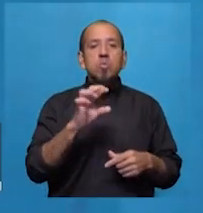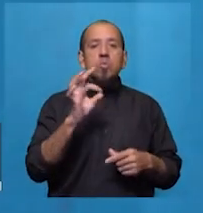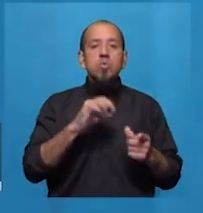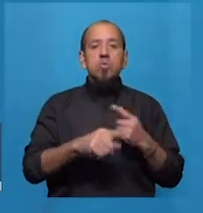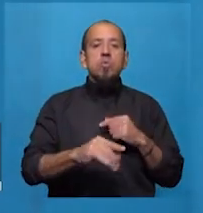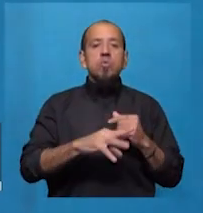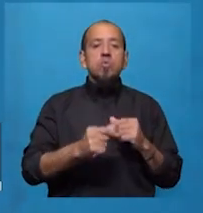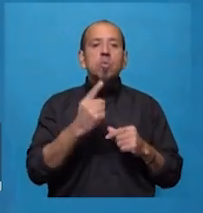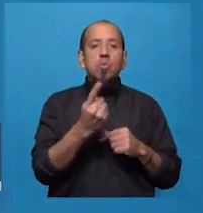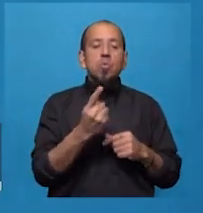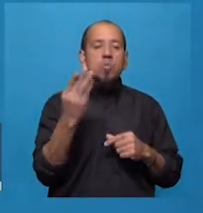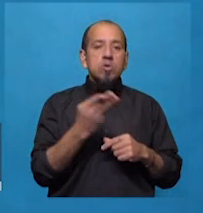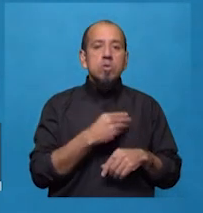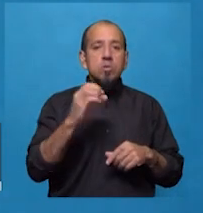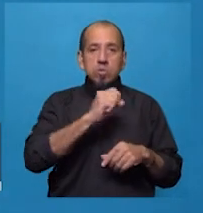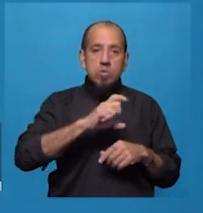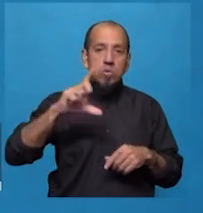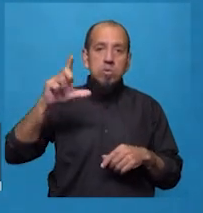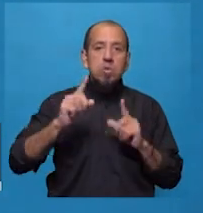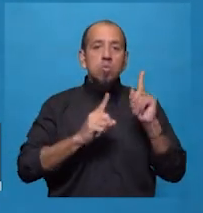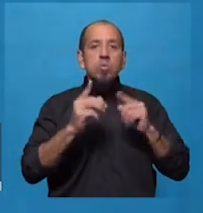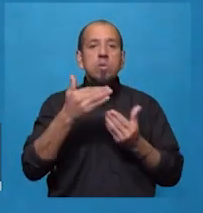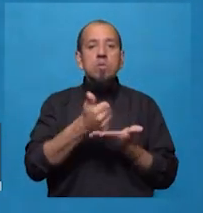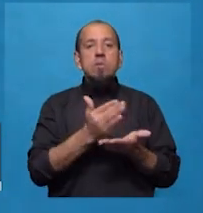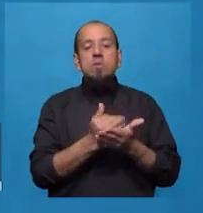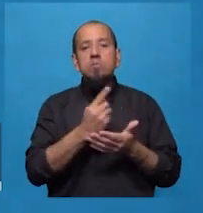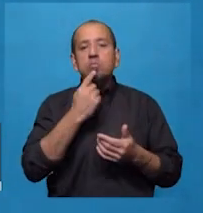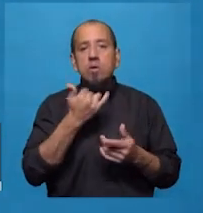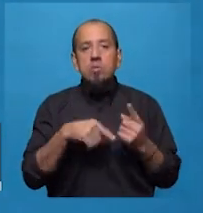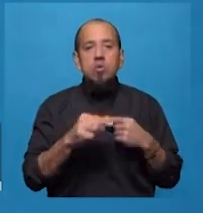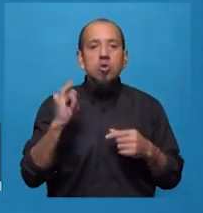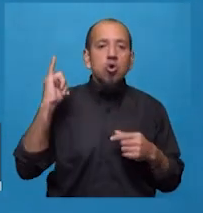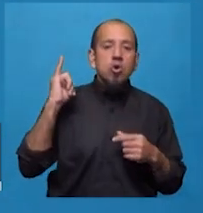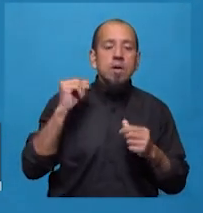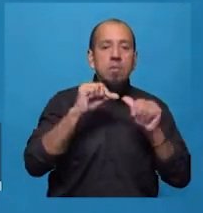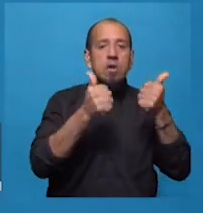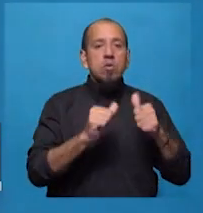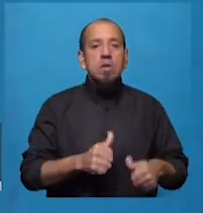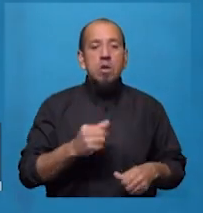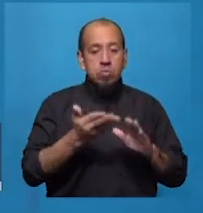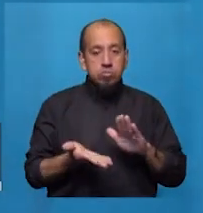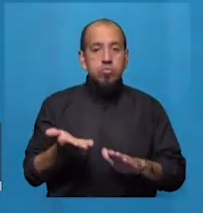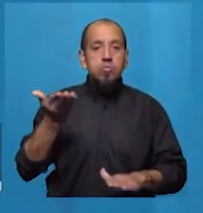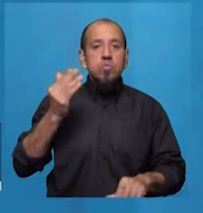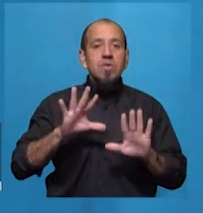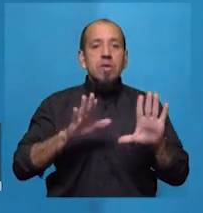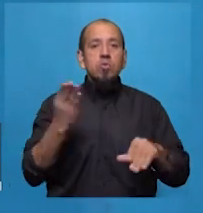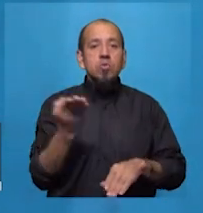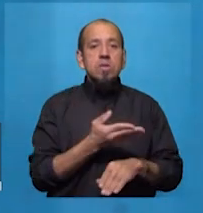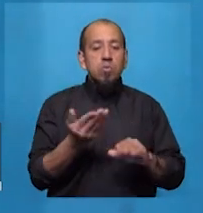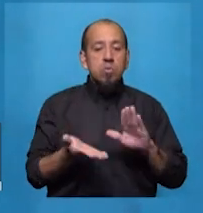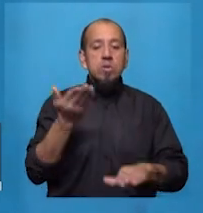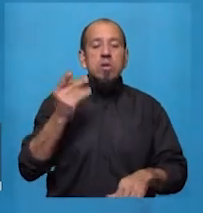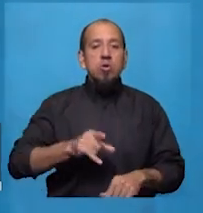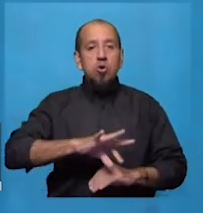2022 aumentaron un 1% pero algunos departamentos te pongo el caso Colonia y Maldonado aumentaron un 10% los